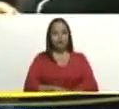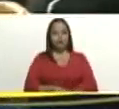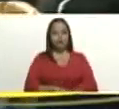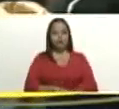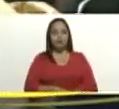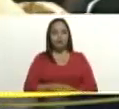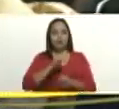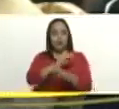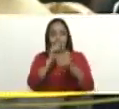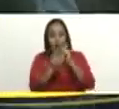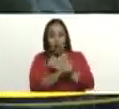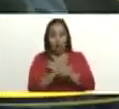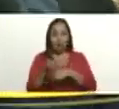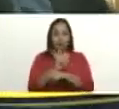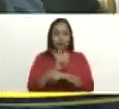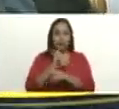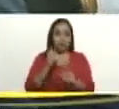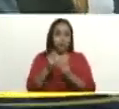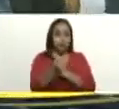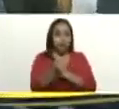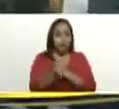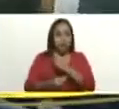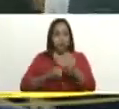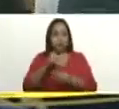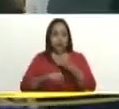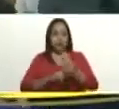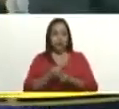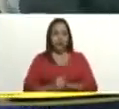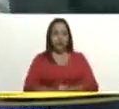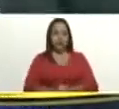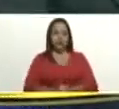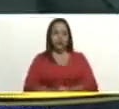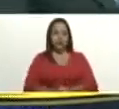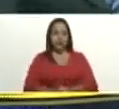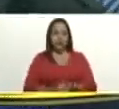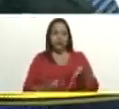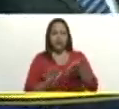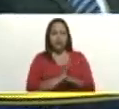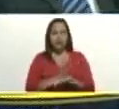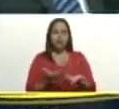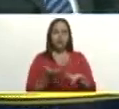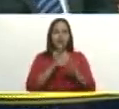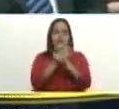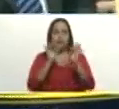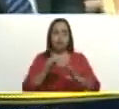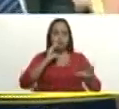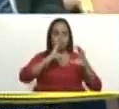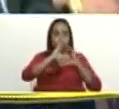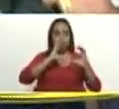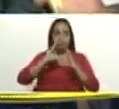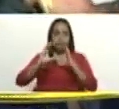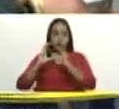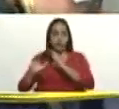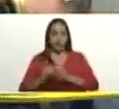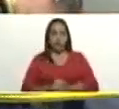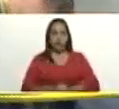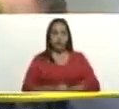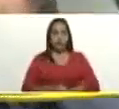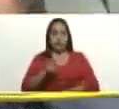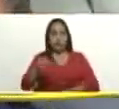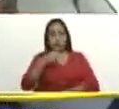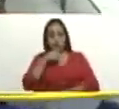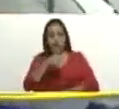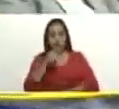y los cambios acelerados que hay en los códigos de comunicación. A Pedro Lander,